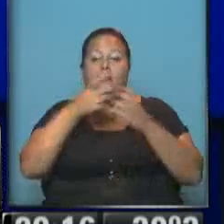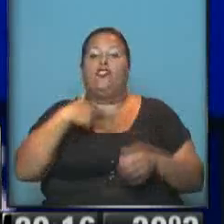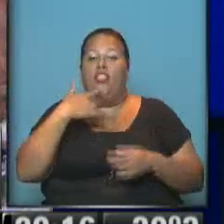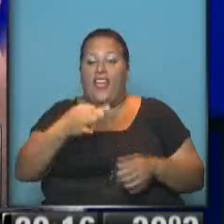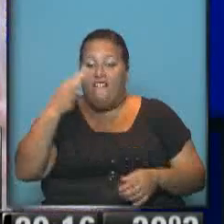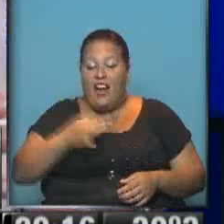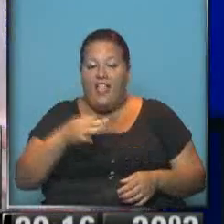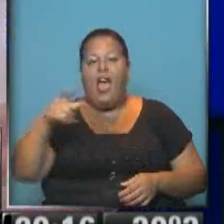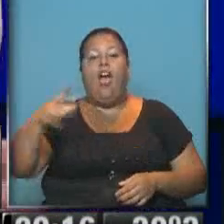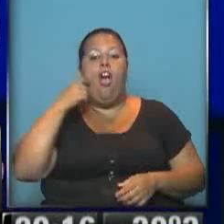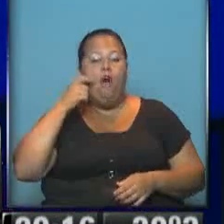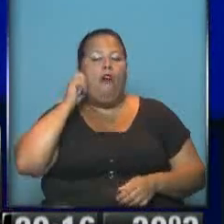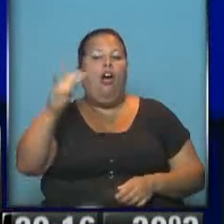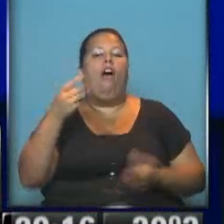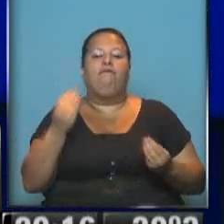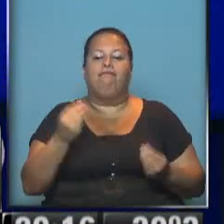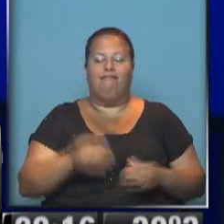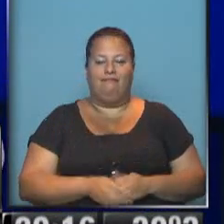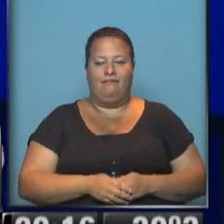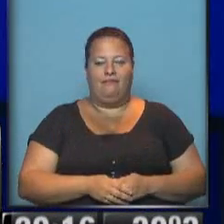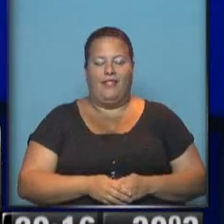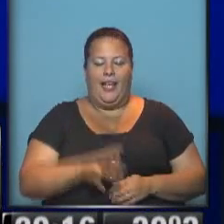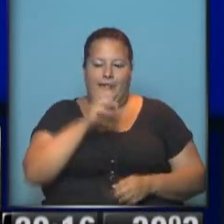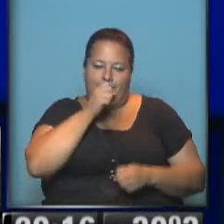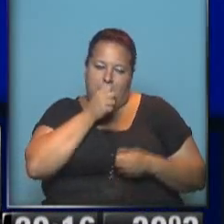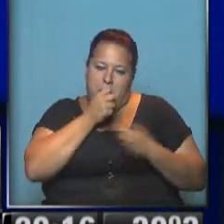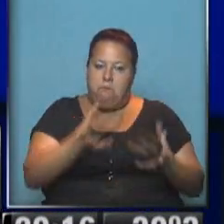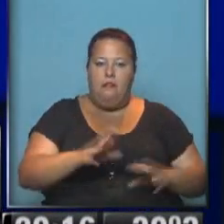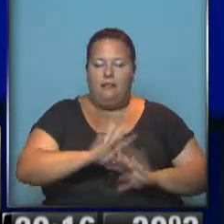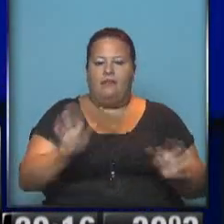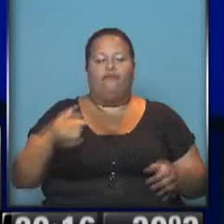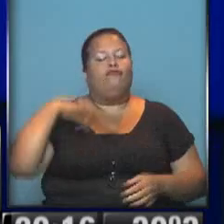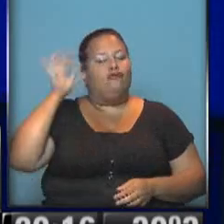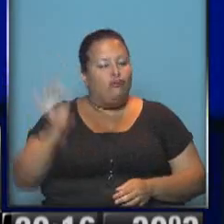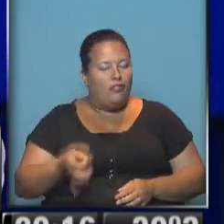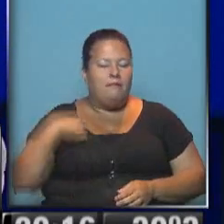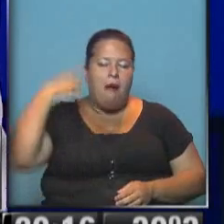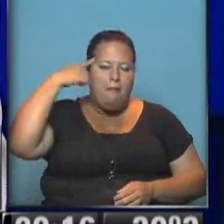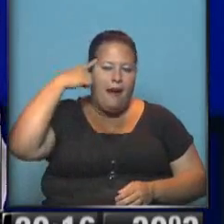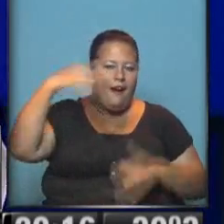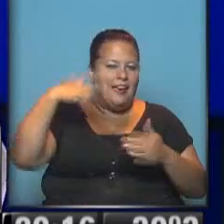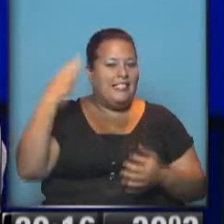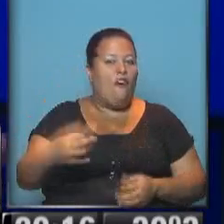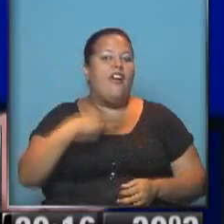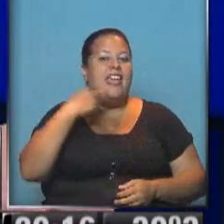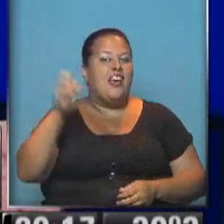cierta logró que este señor se quebrara, yo sabía que estaba, es decir, después pensé, deberían estar los